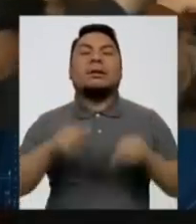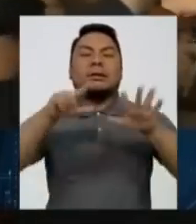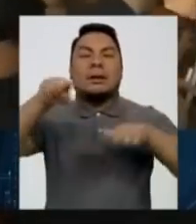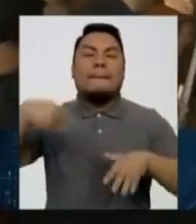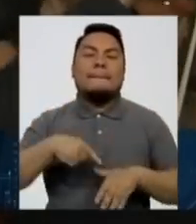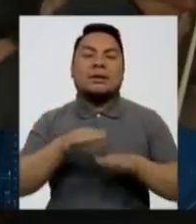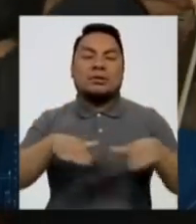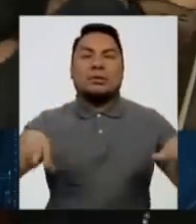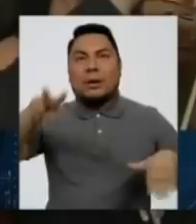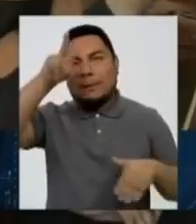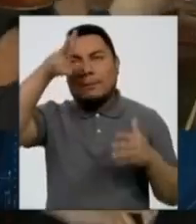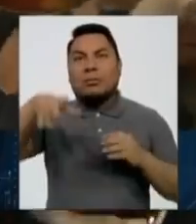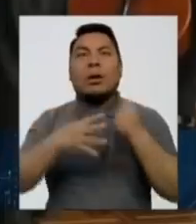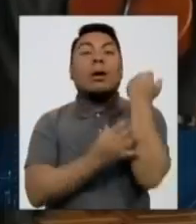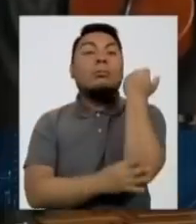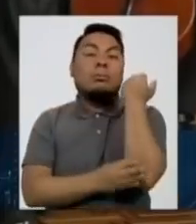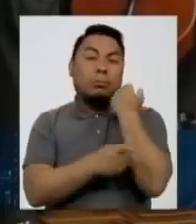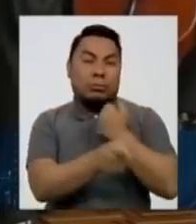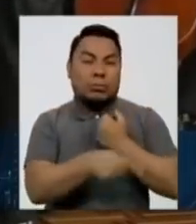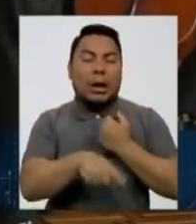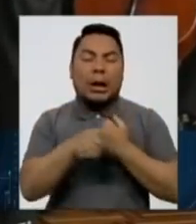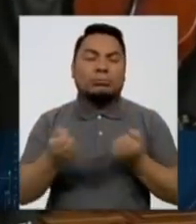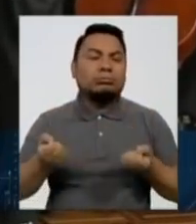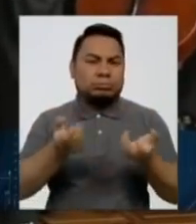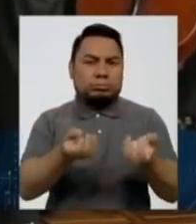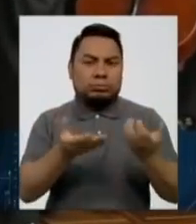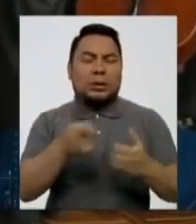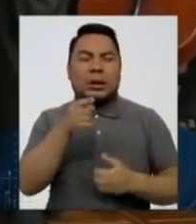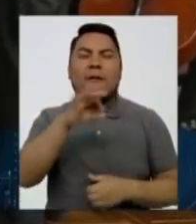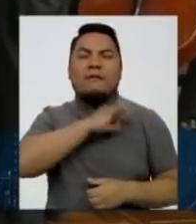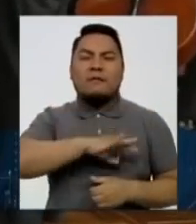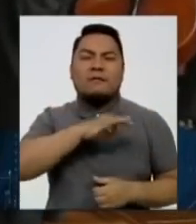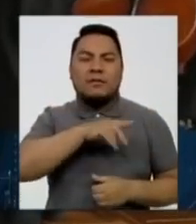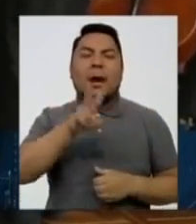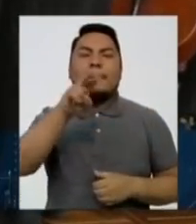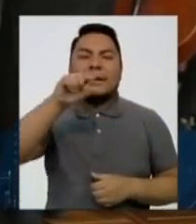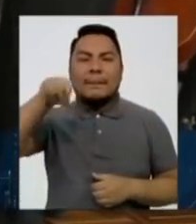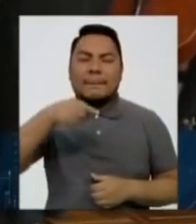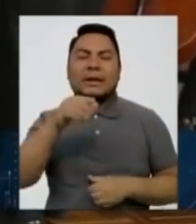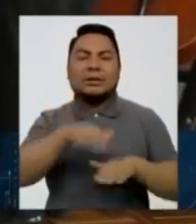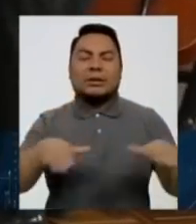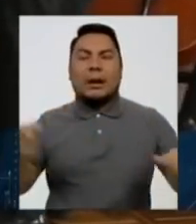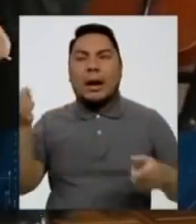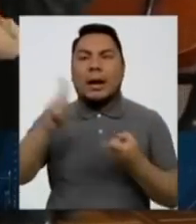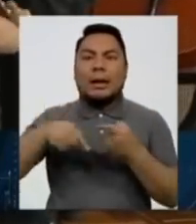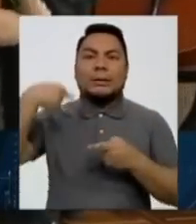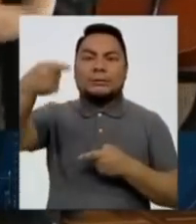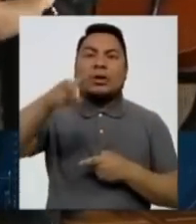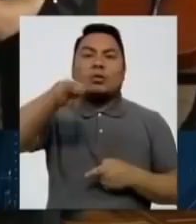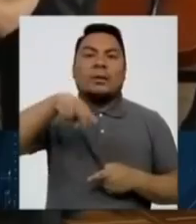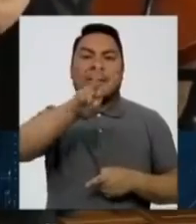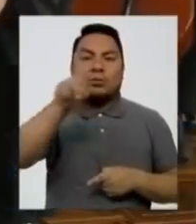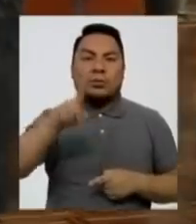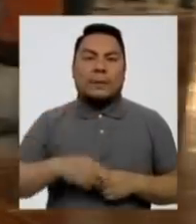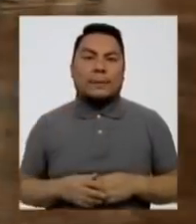niños peruanos de escasos recursos. Su proyección es beneficiar a 20.000 niños para el 2021.